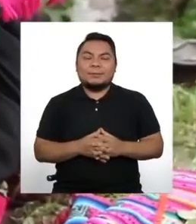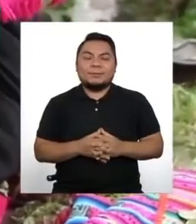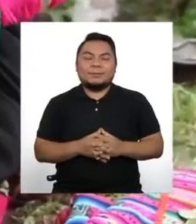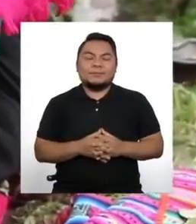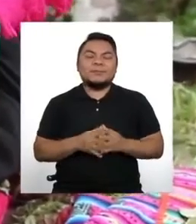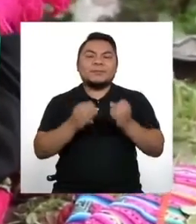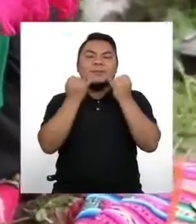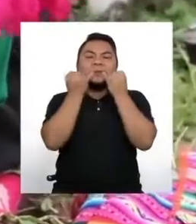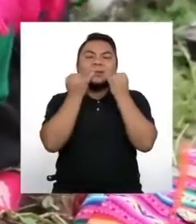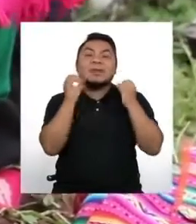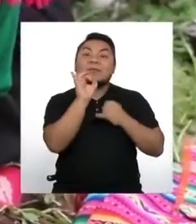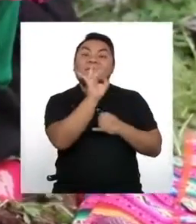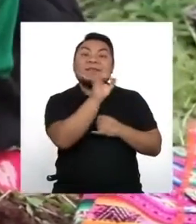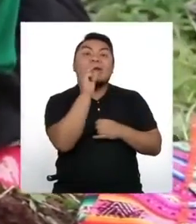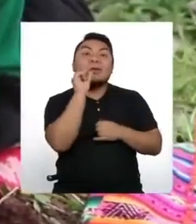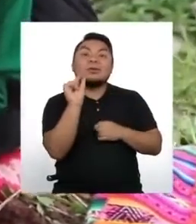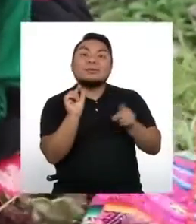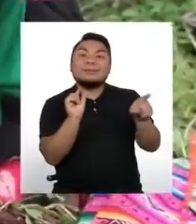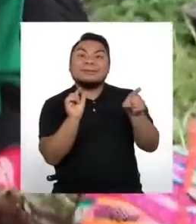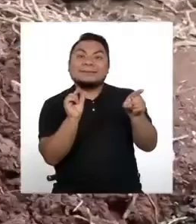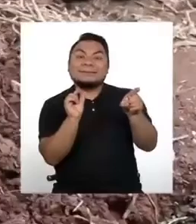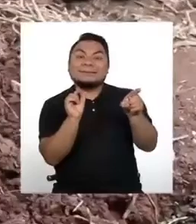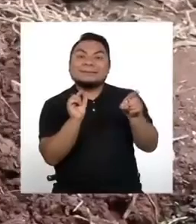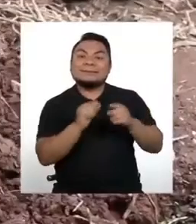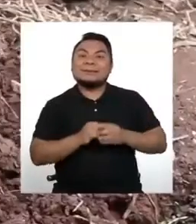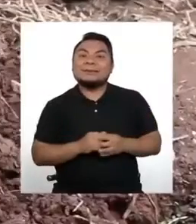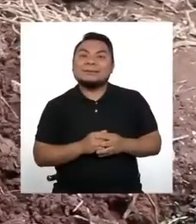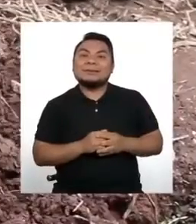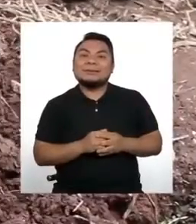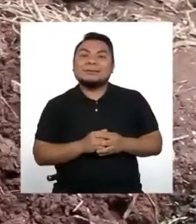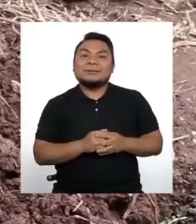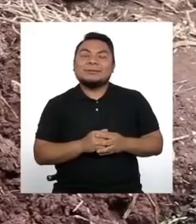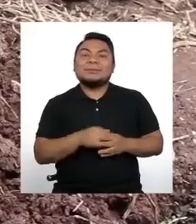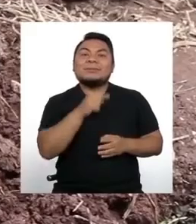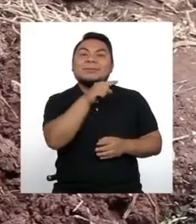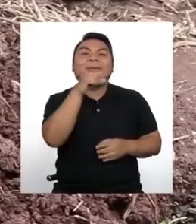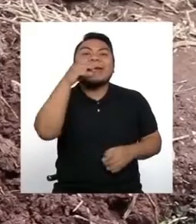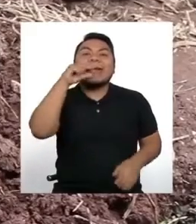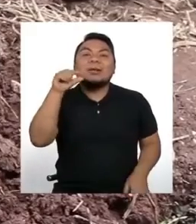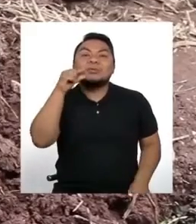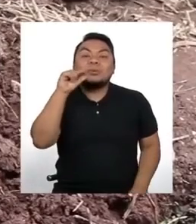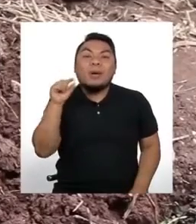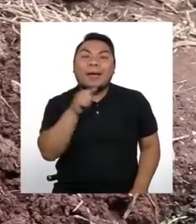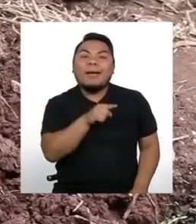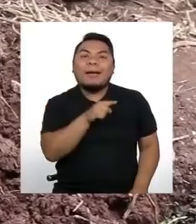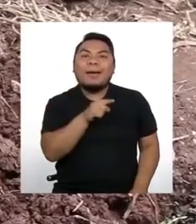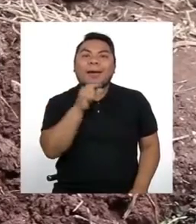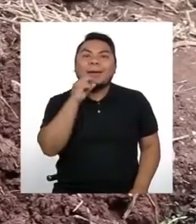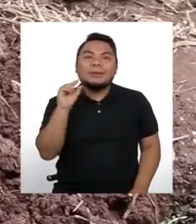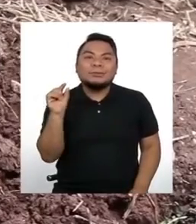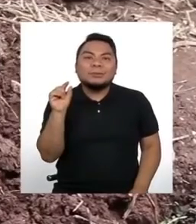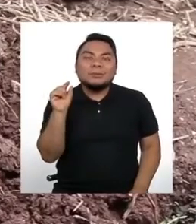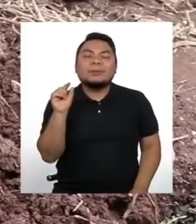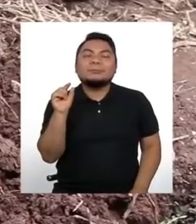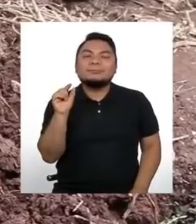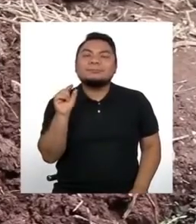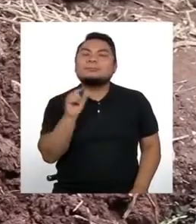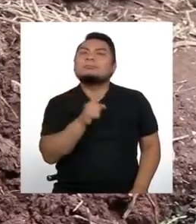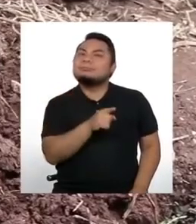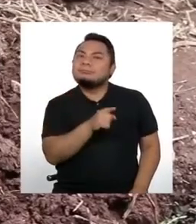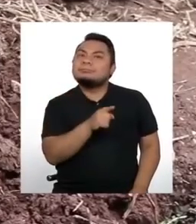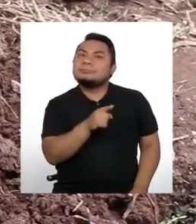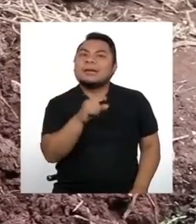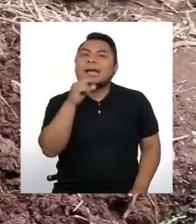Este es mi polo favorito. Mis medias en pareja están. Una camisa a cuadros que